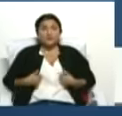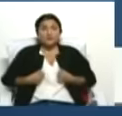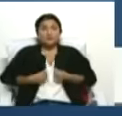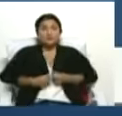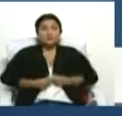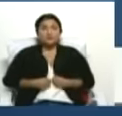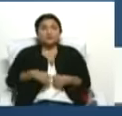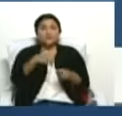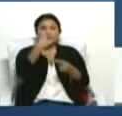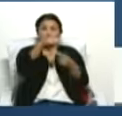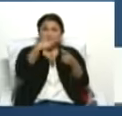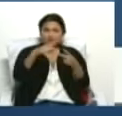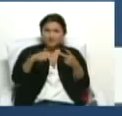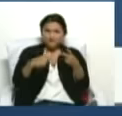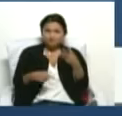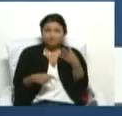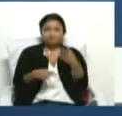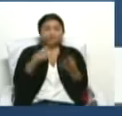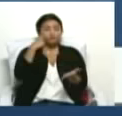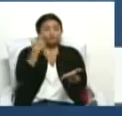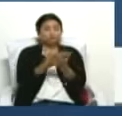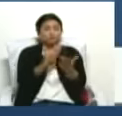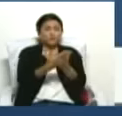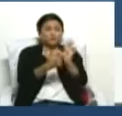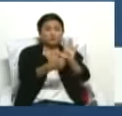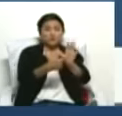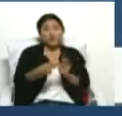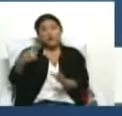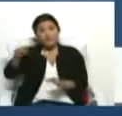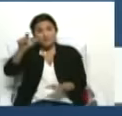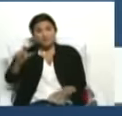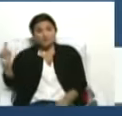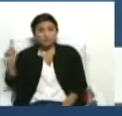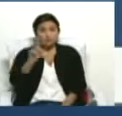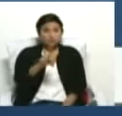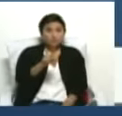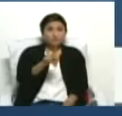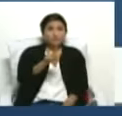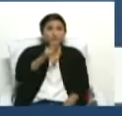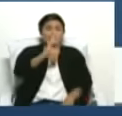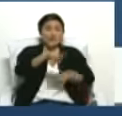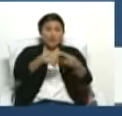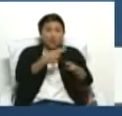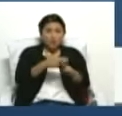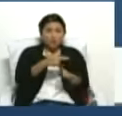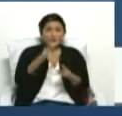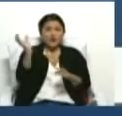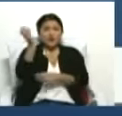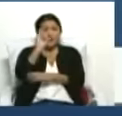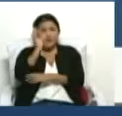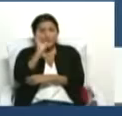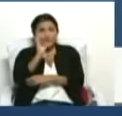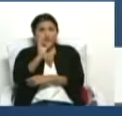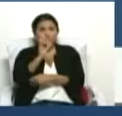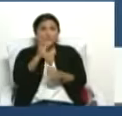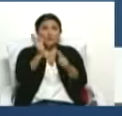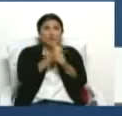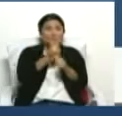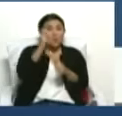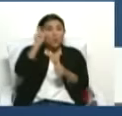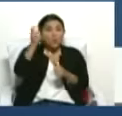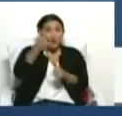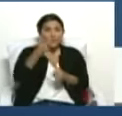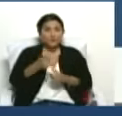elementos probatorios, incluso que tuvieron un periplo. Estuvieron primero en Higuerote, luego en Caracas, terminaron apareciendo en Guárico, pero la